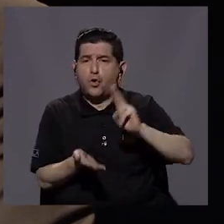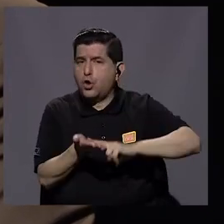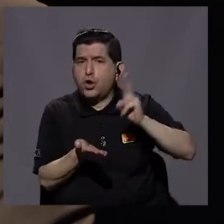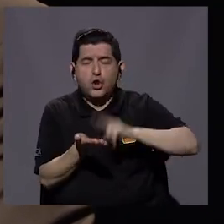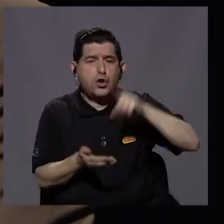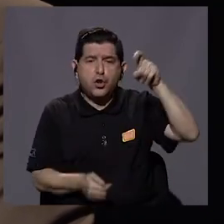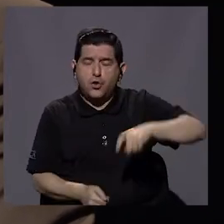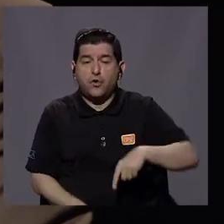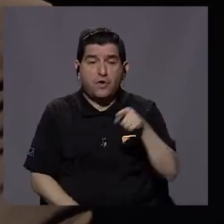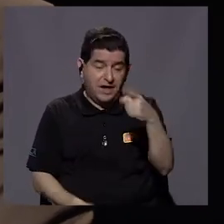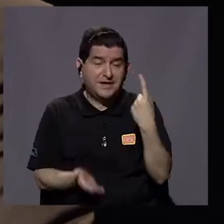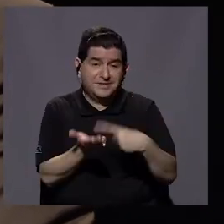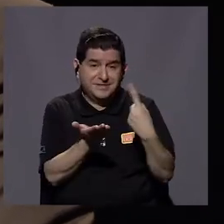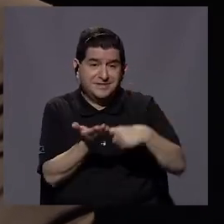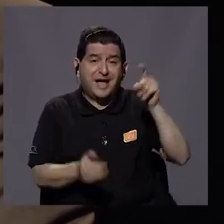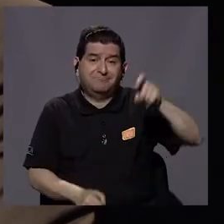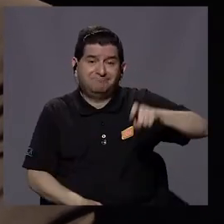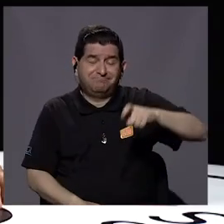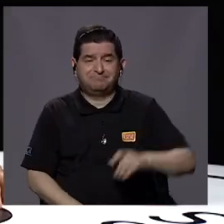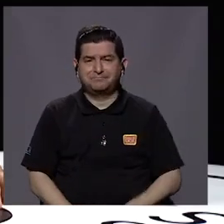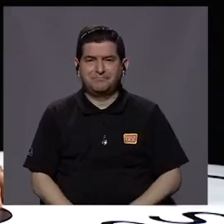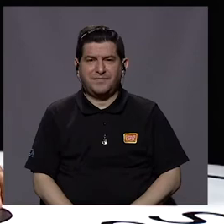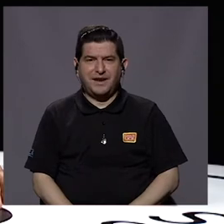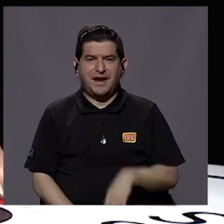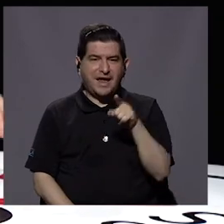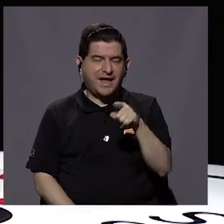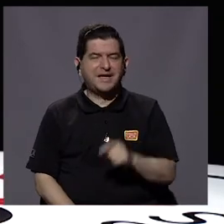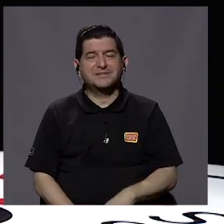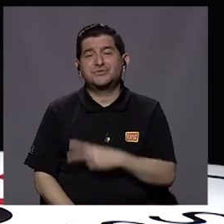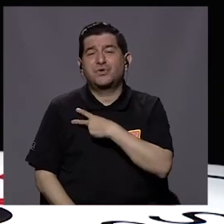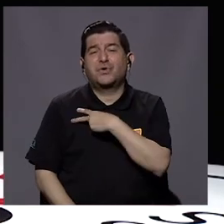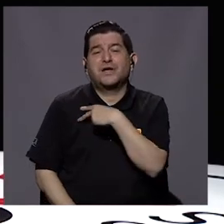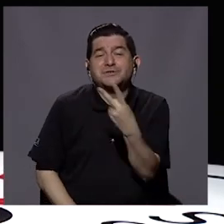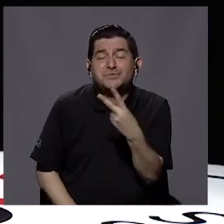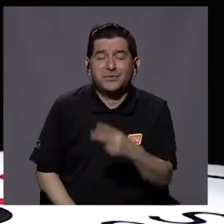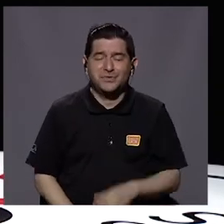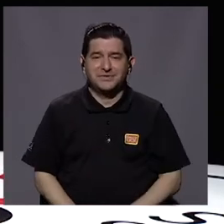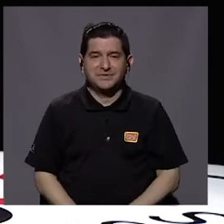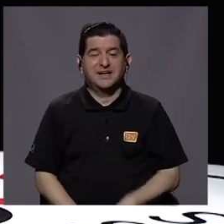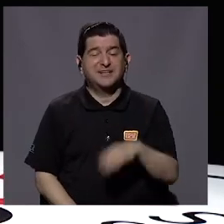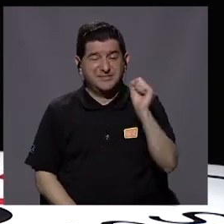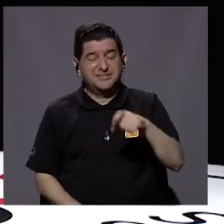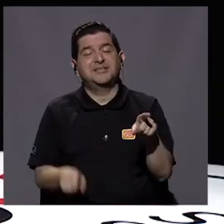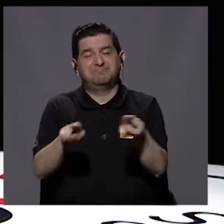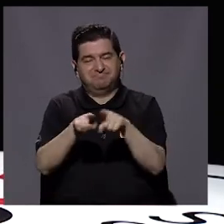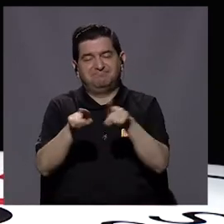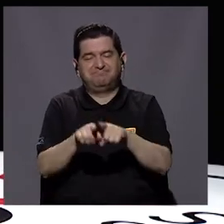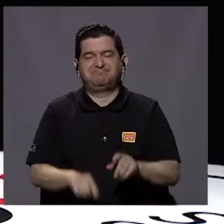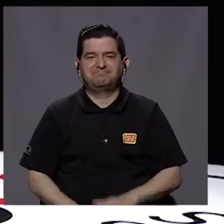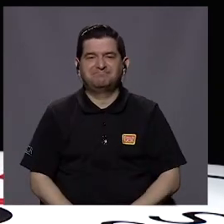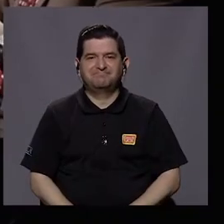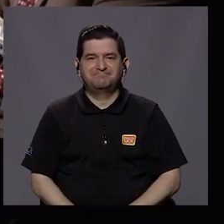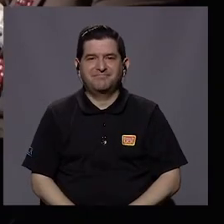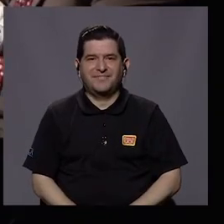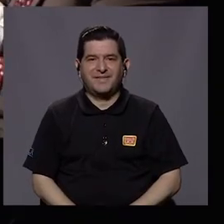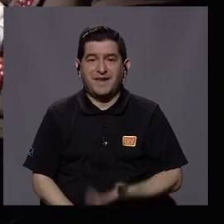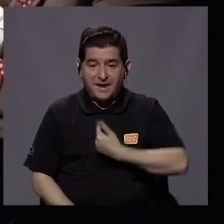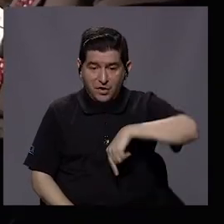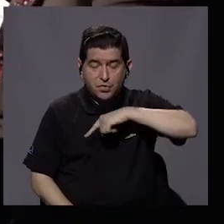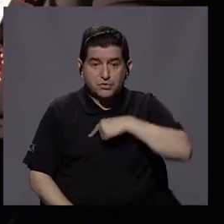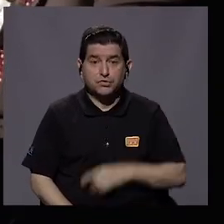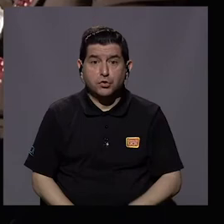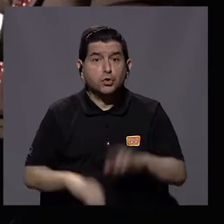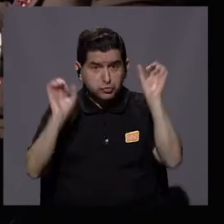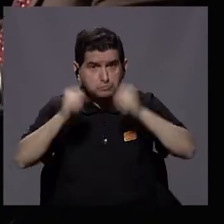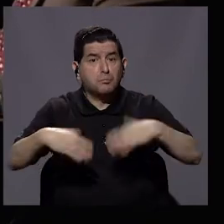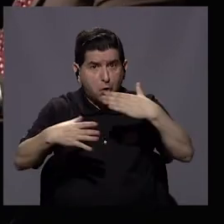estar contratadas. Es una discusión que se tiene que hacer. Sí, pero eso pasa por voluntad y disposición. Exacto, también. Uh-huh. Pero digamos, estamos